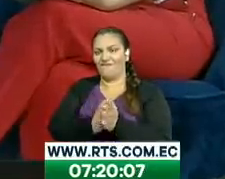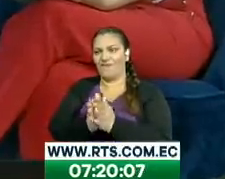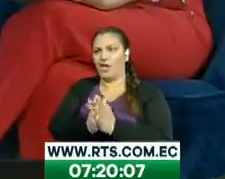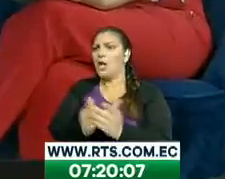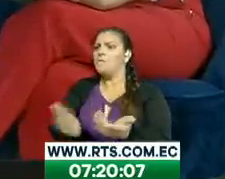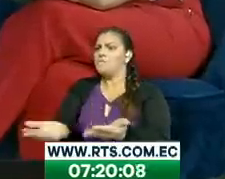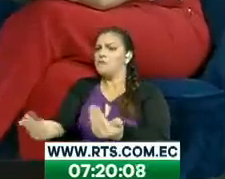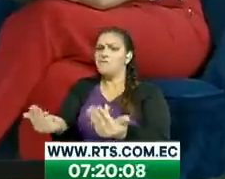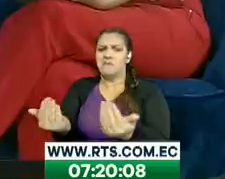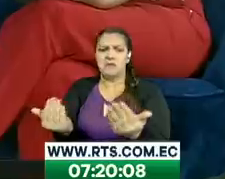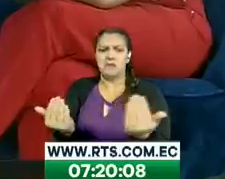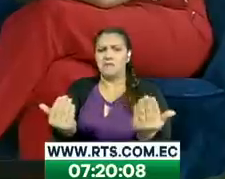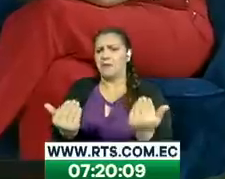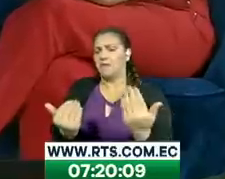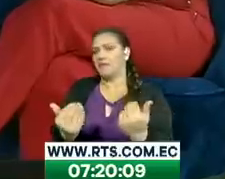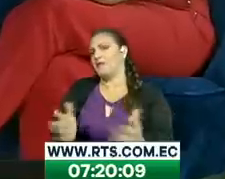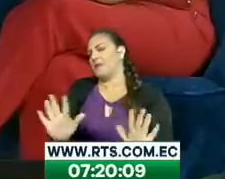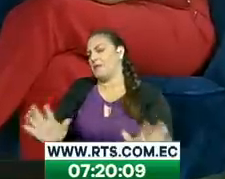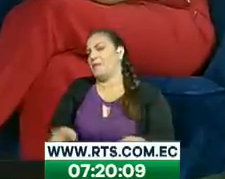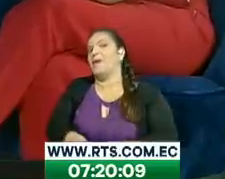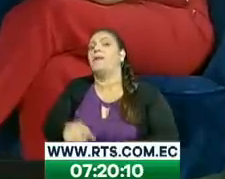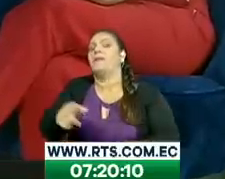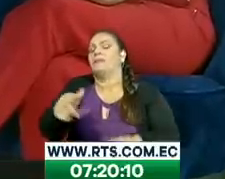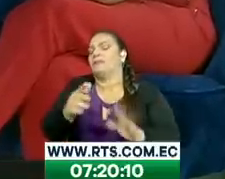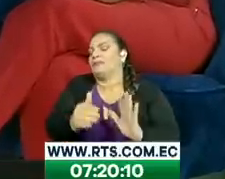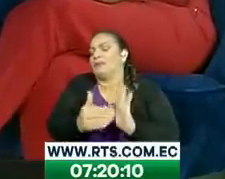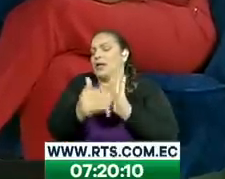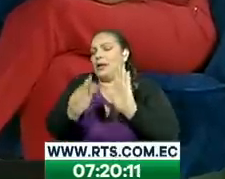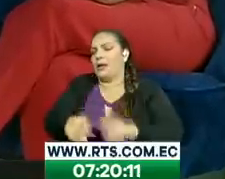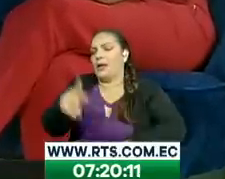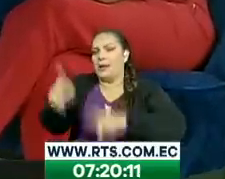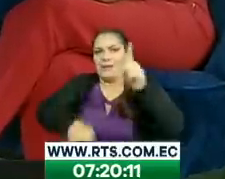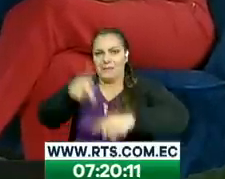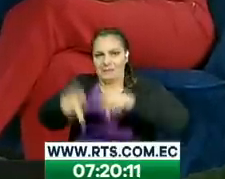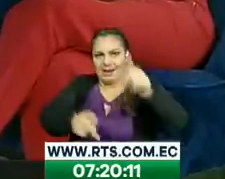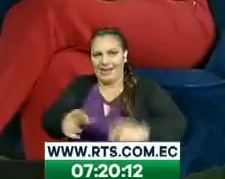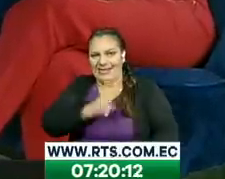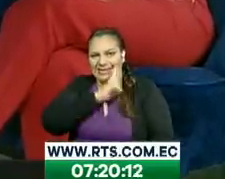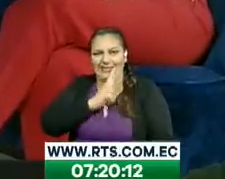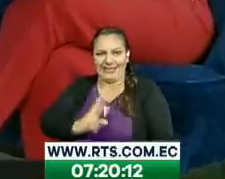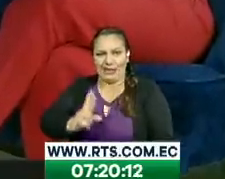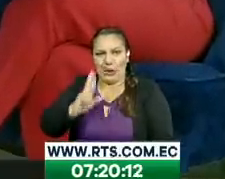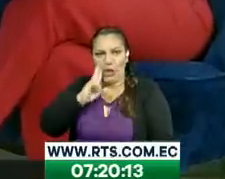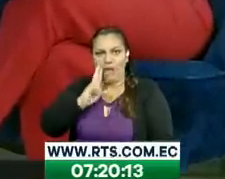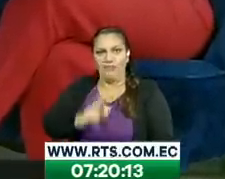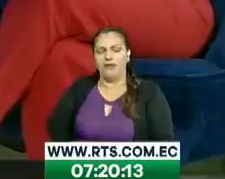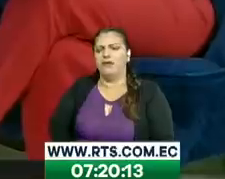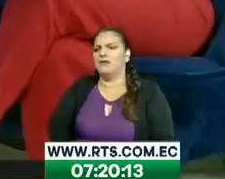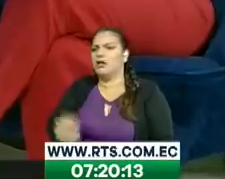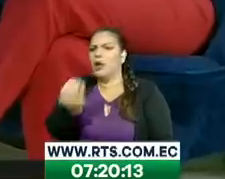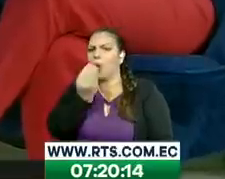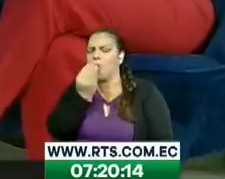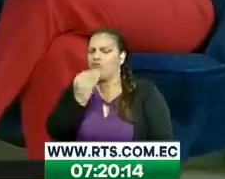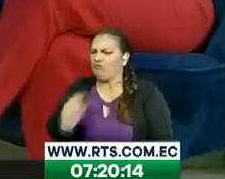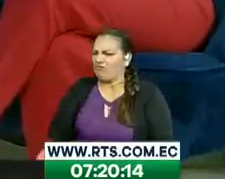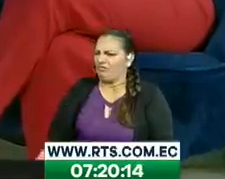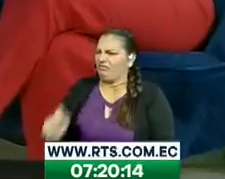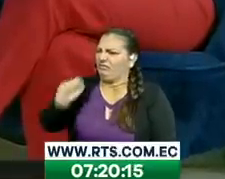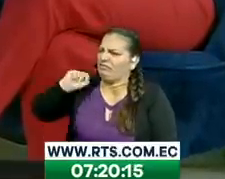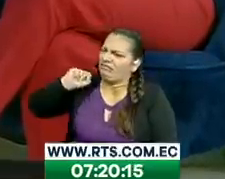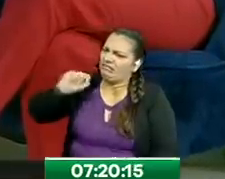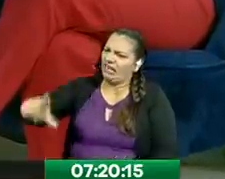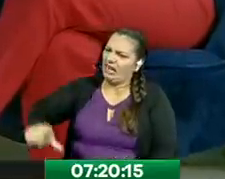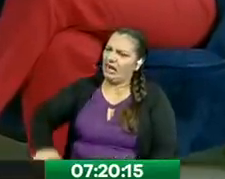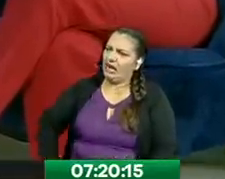en los costos si es verdad en los restaurantes de qué manera se va a controlar esto porque tampoco se puede permitir que la gente